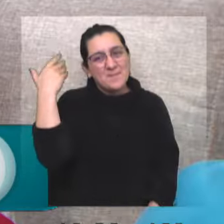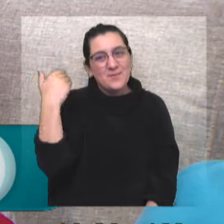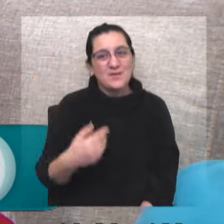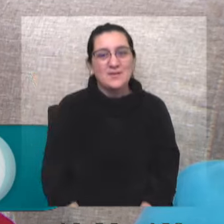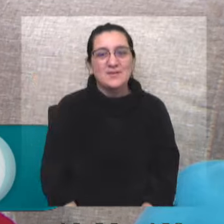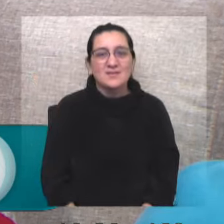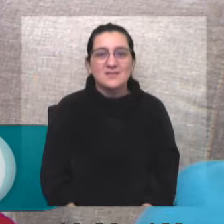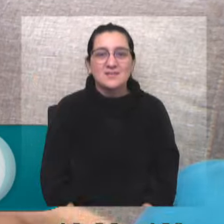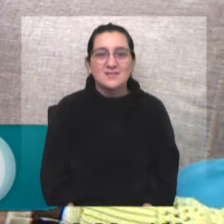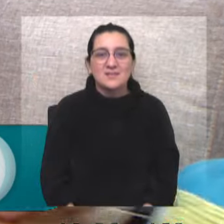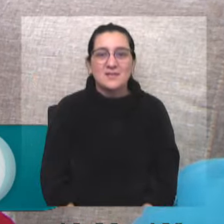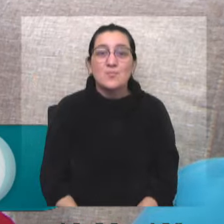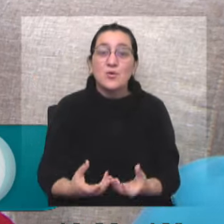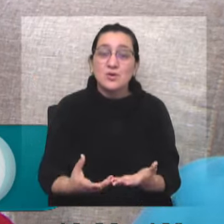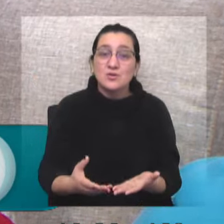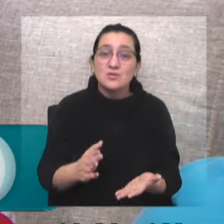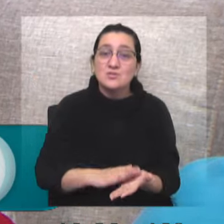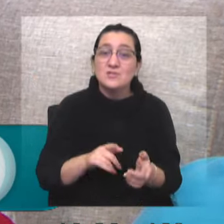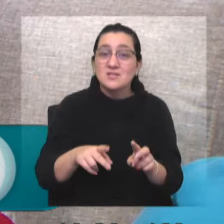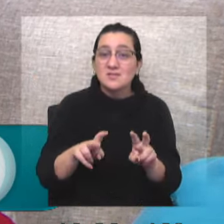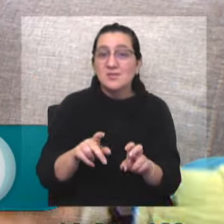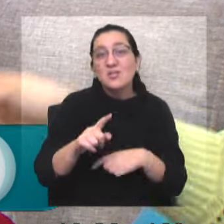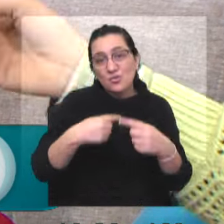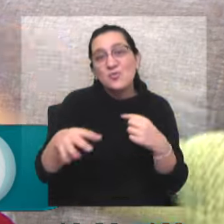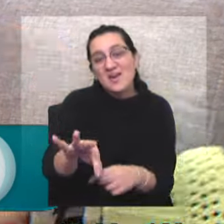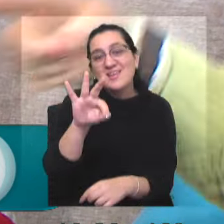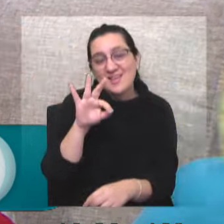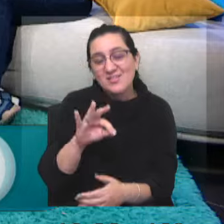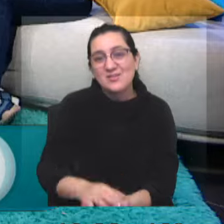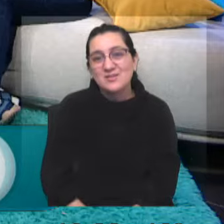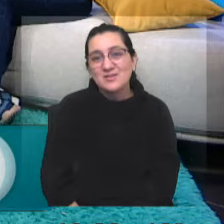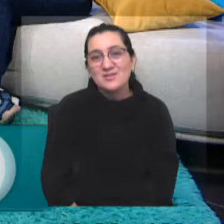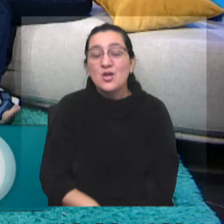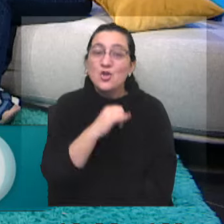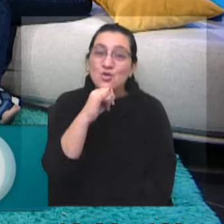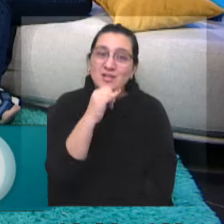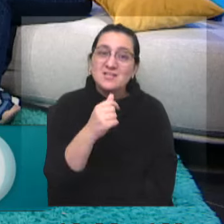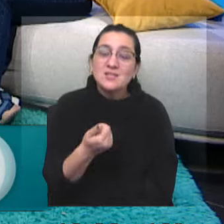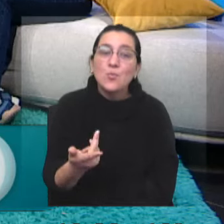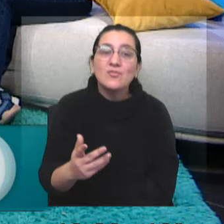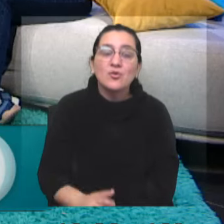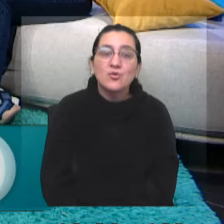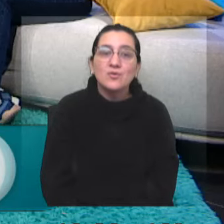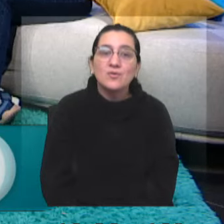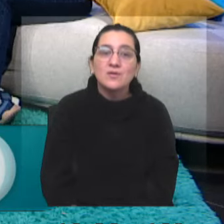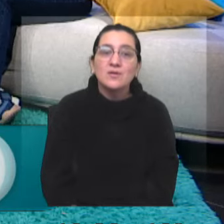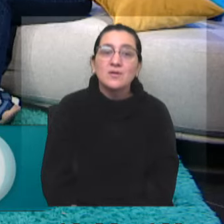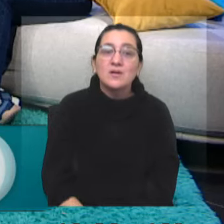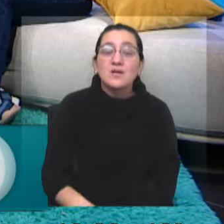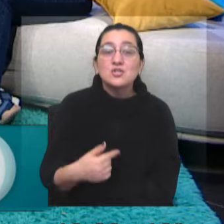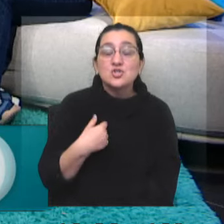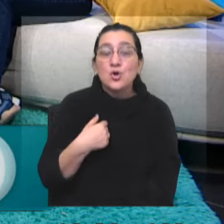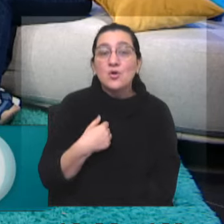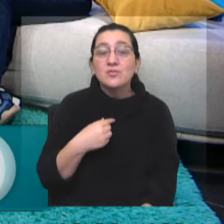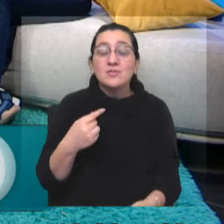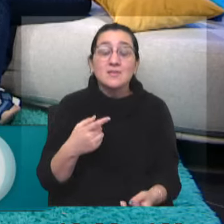Y bueno, con respecto a eso, mira, te sigo eligiendo. ¿Hace cuánto? Contale a la gente, ¿hace cuánto estás con tu marido? Desde los 13 años.